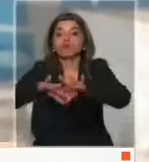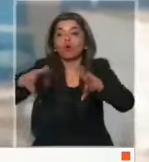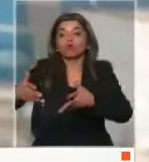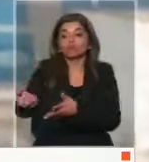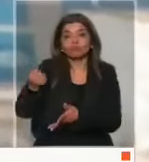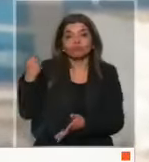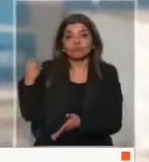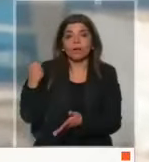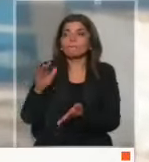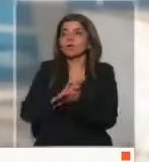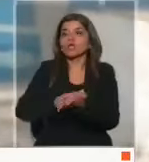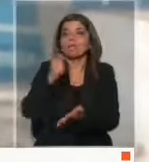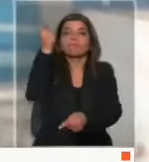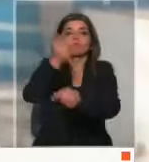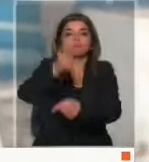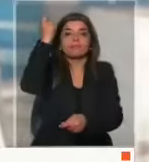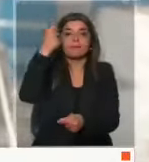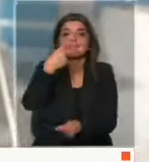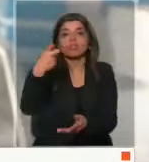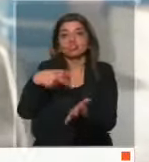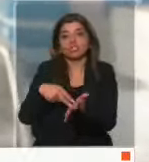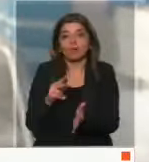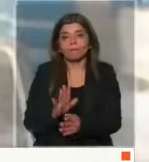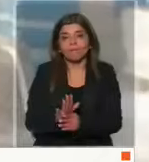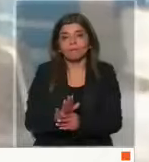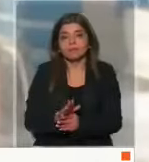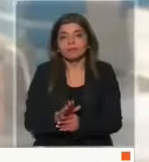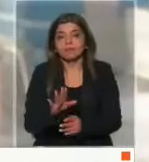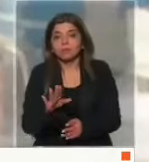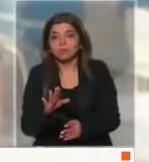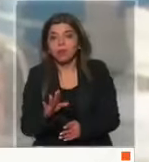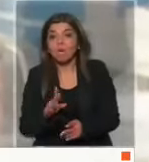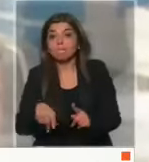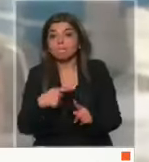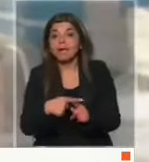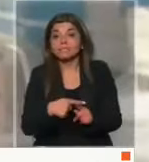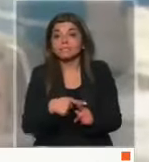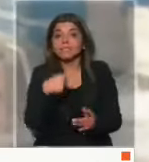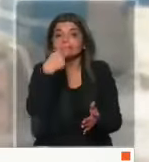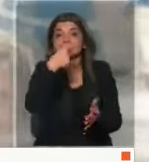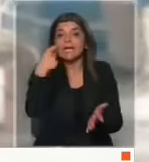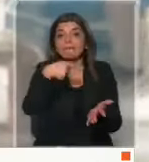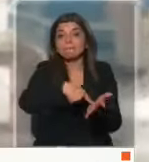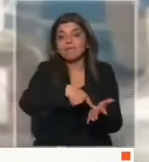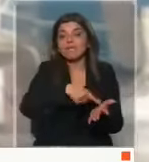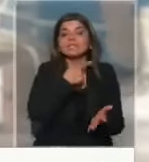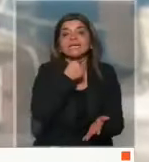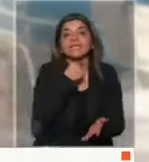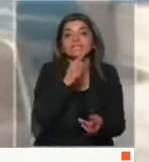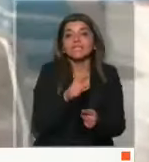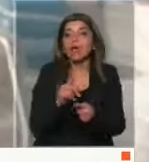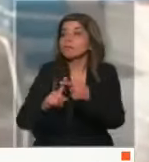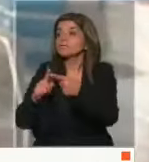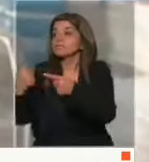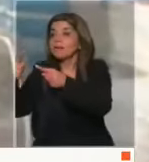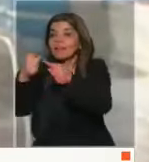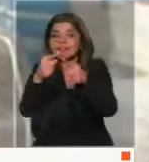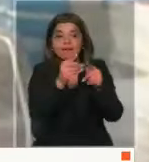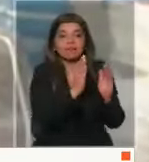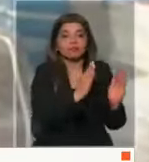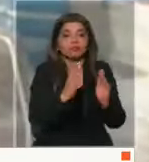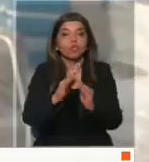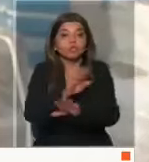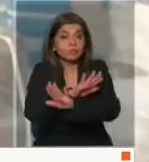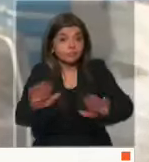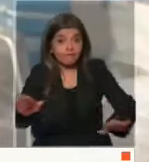ejemplo, 200 mil. Normalmente me dejan 100 mil pesos de garantía. Y con eso la opción a participar en distintos lotes, termina el remate,